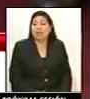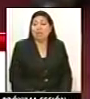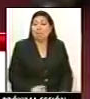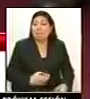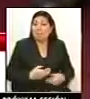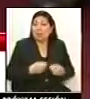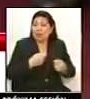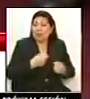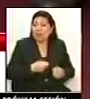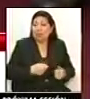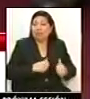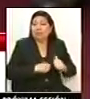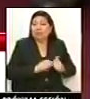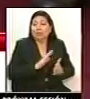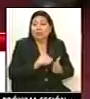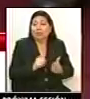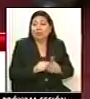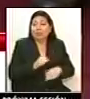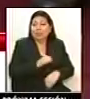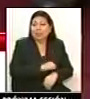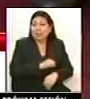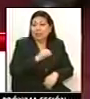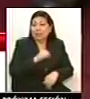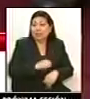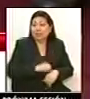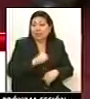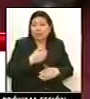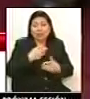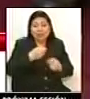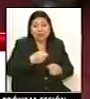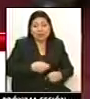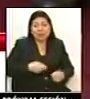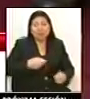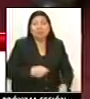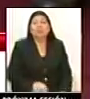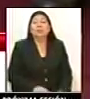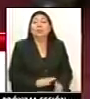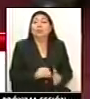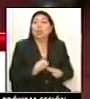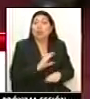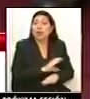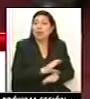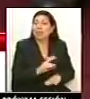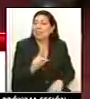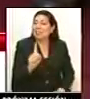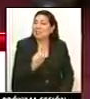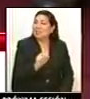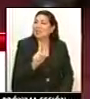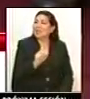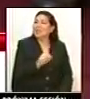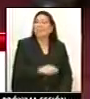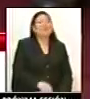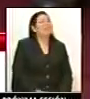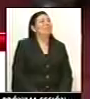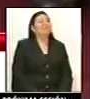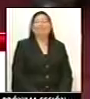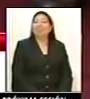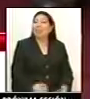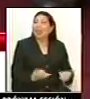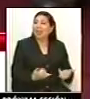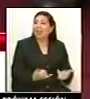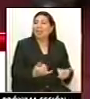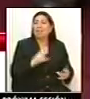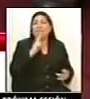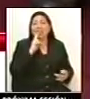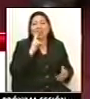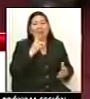productores agrícolas afectados en toda la sierra, son igual que los productores agropecuarios en toda la costa peruana. No, señor presidente. Aquí se está haciendo una